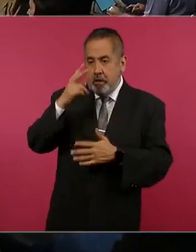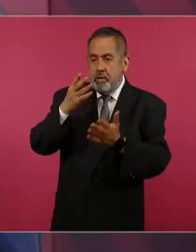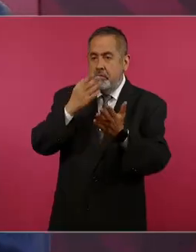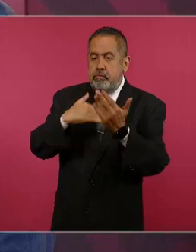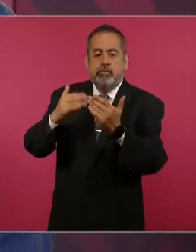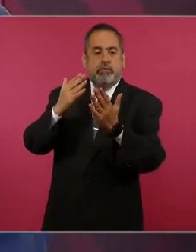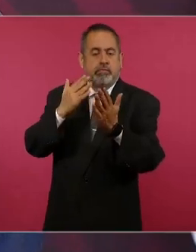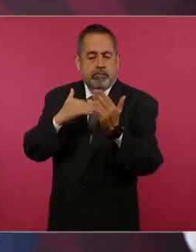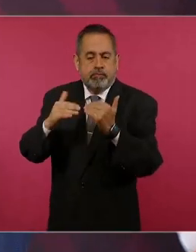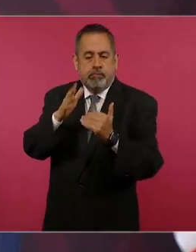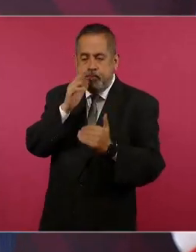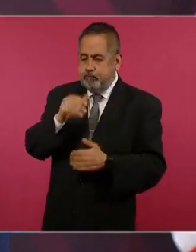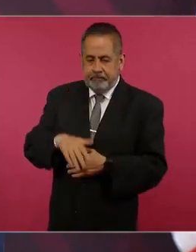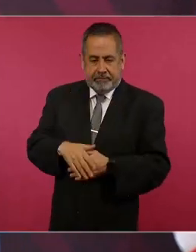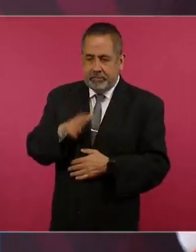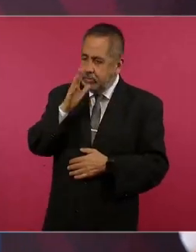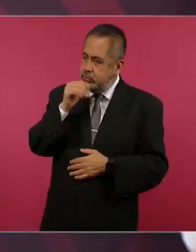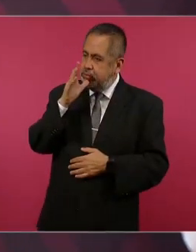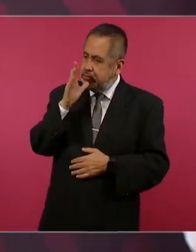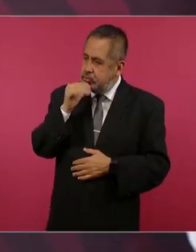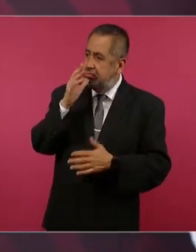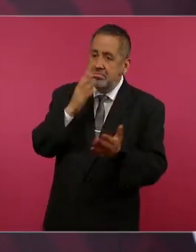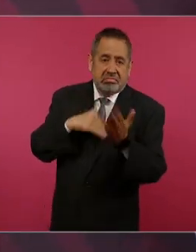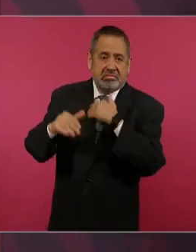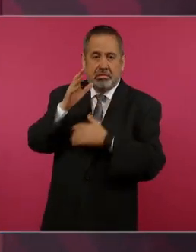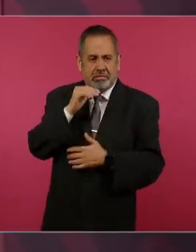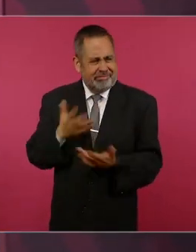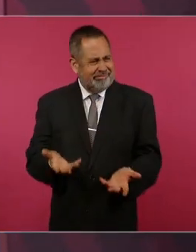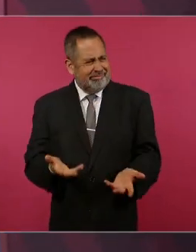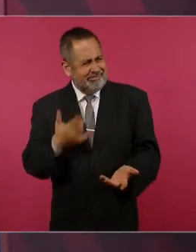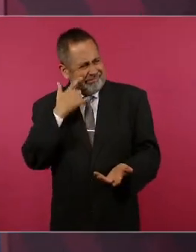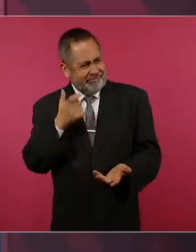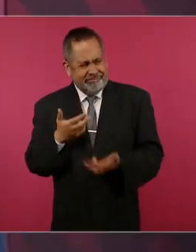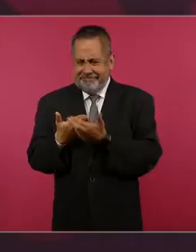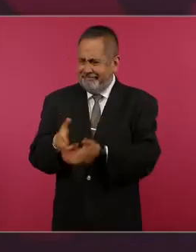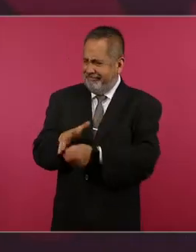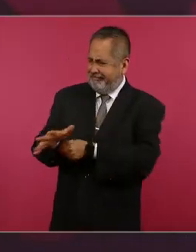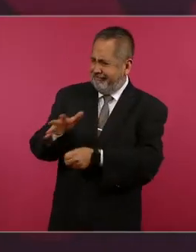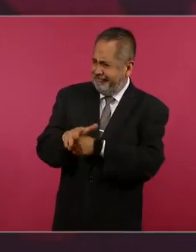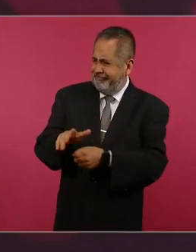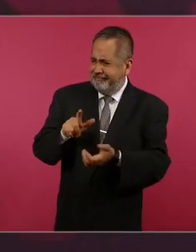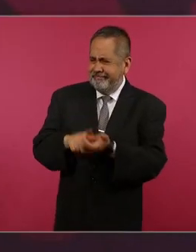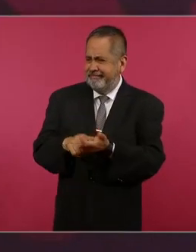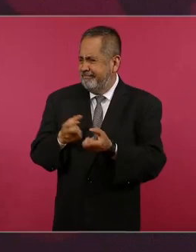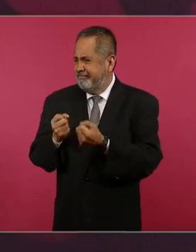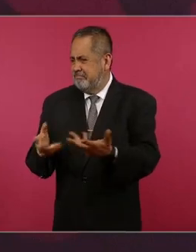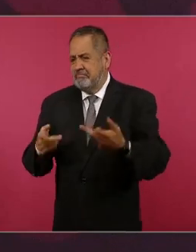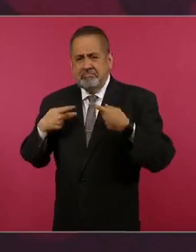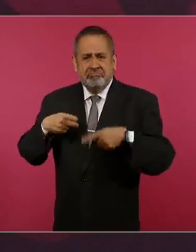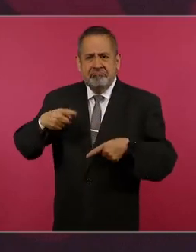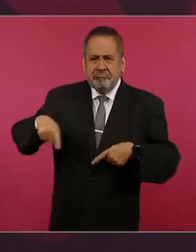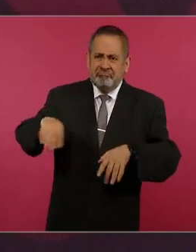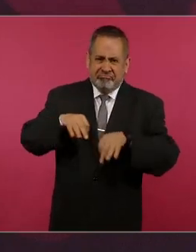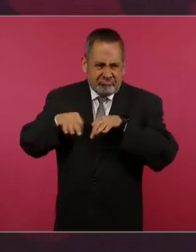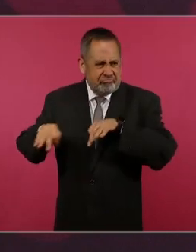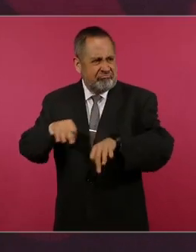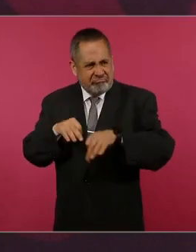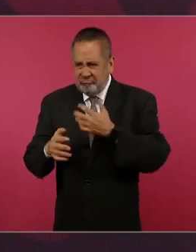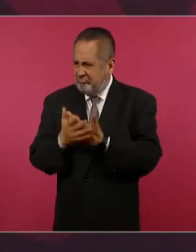con tantos recursos naturales, con un pueblo excepcional, trabajador.